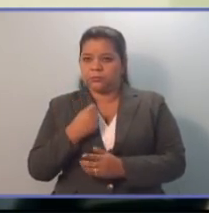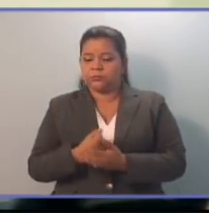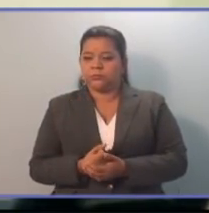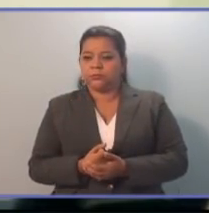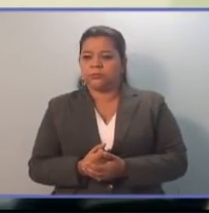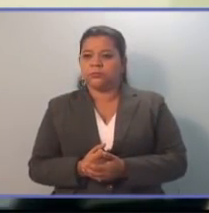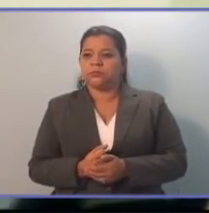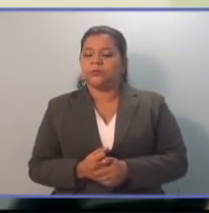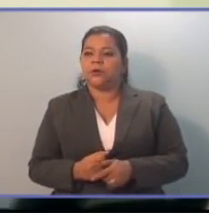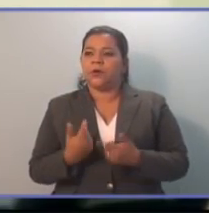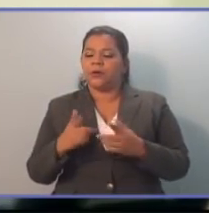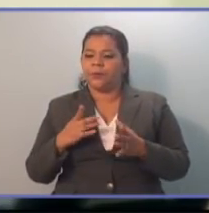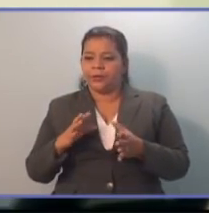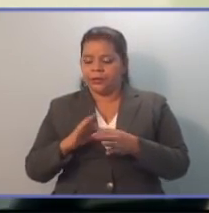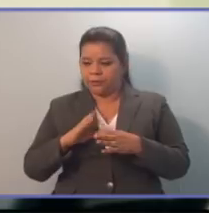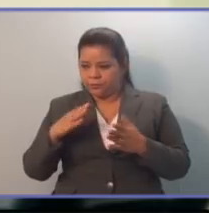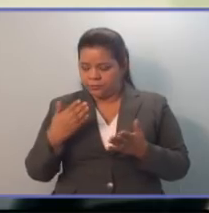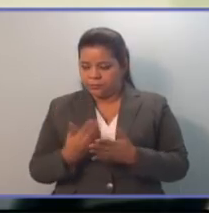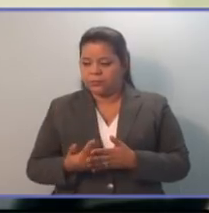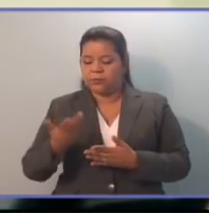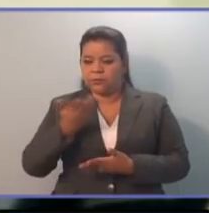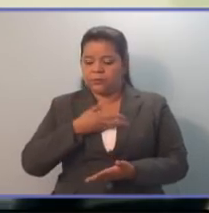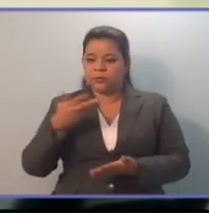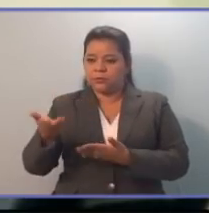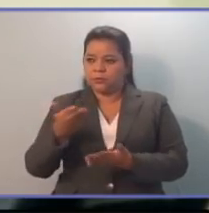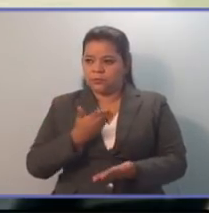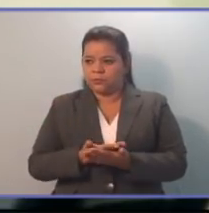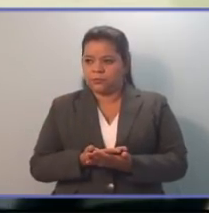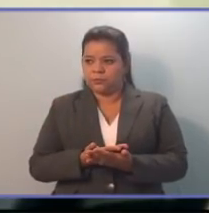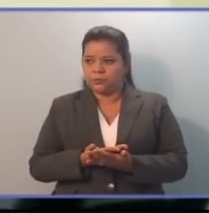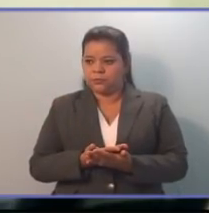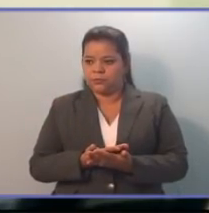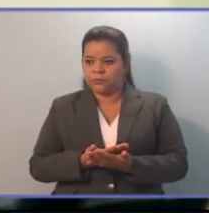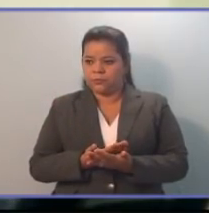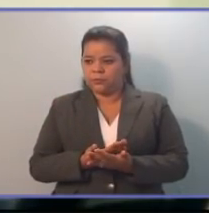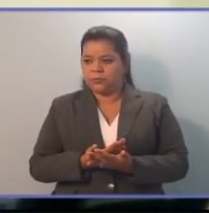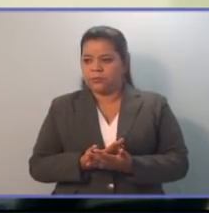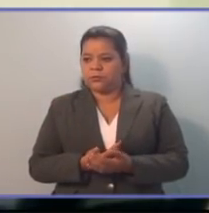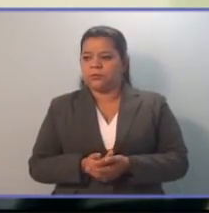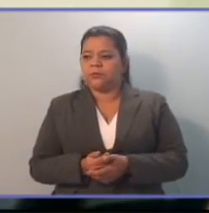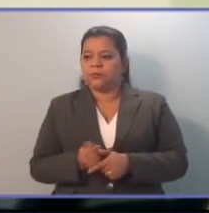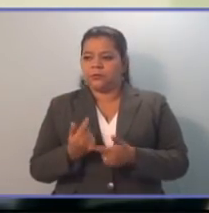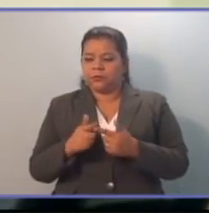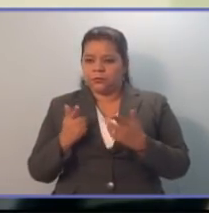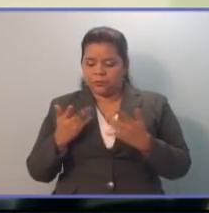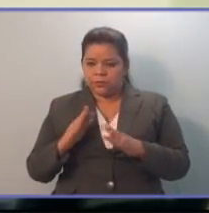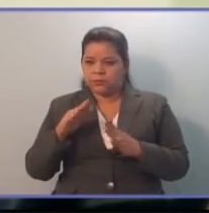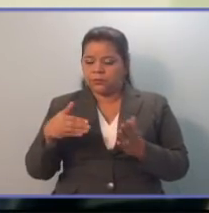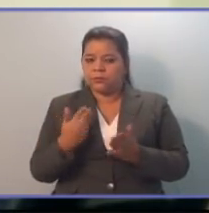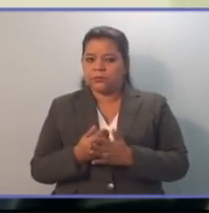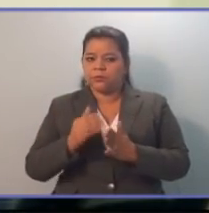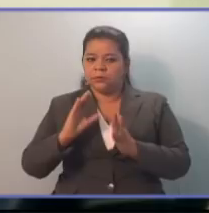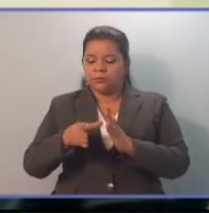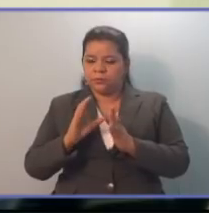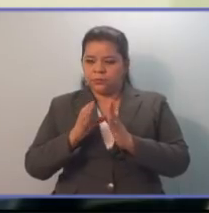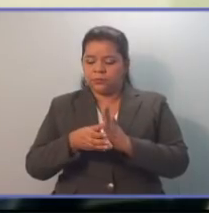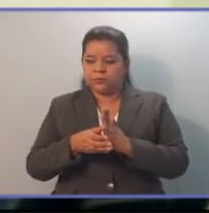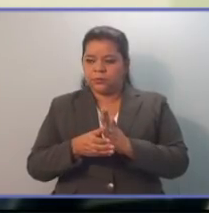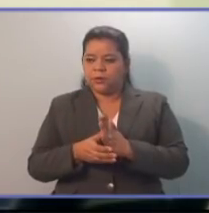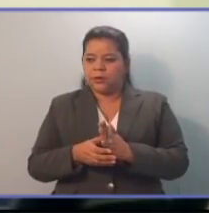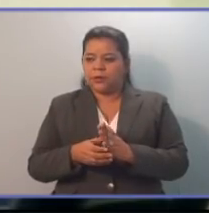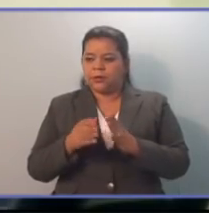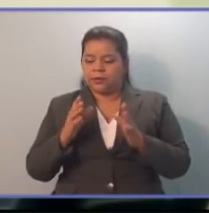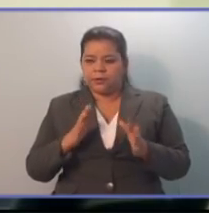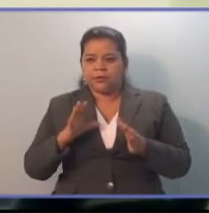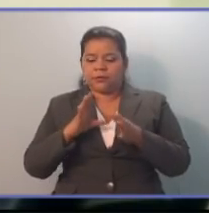que usted habla en su propuesta de desarrollo de cultura de integridad institucional